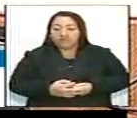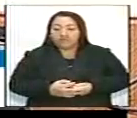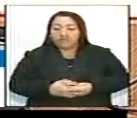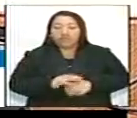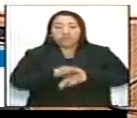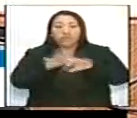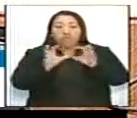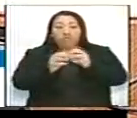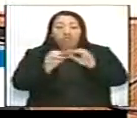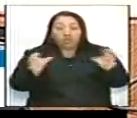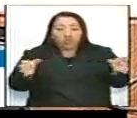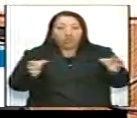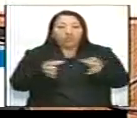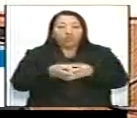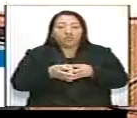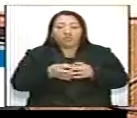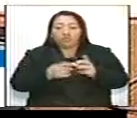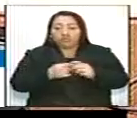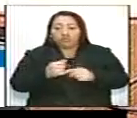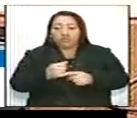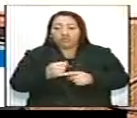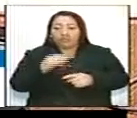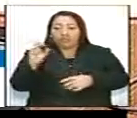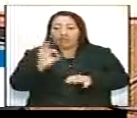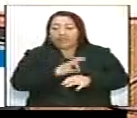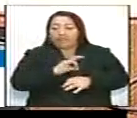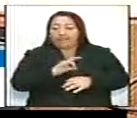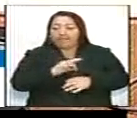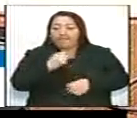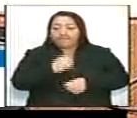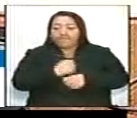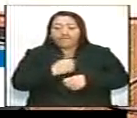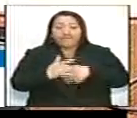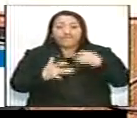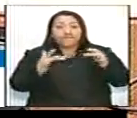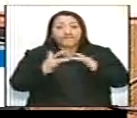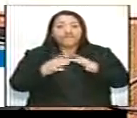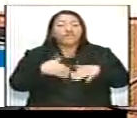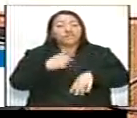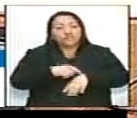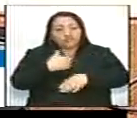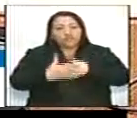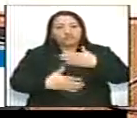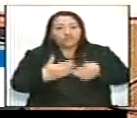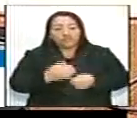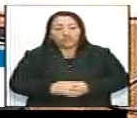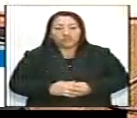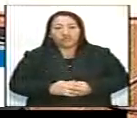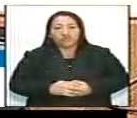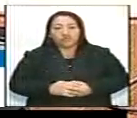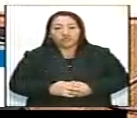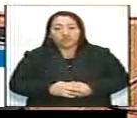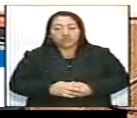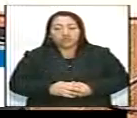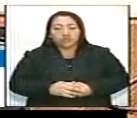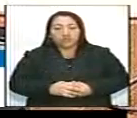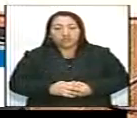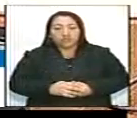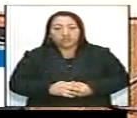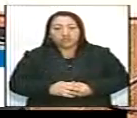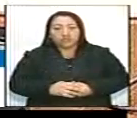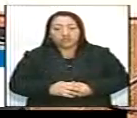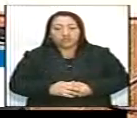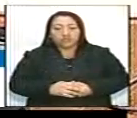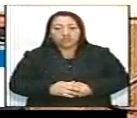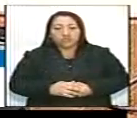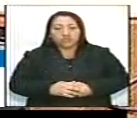situaciones. Lo que quiero decir es que ningún diseño de política pública es perfecto, es perfectible. El Ministerio de Economía nos ha informado que el